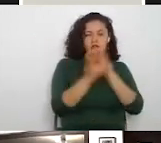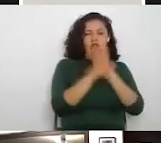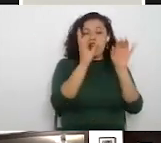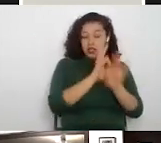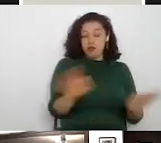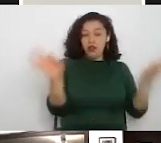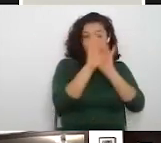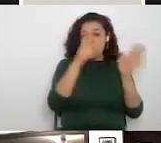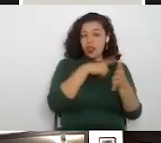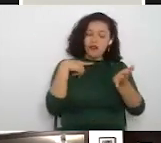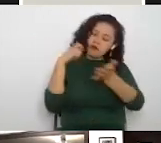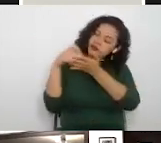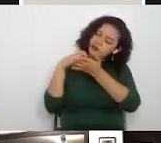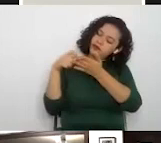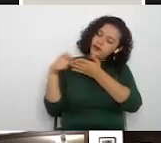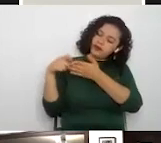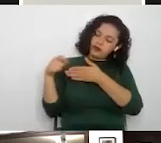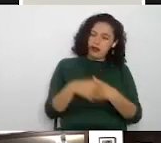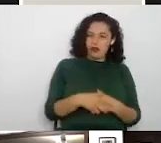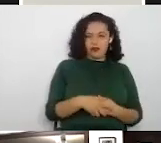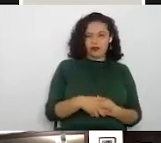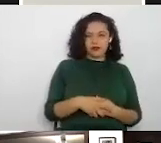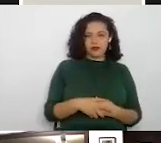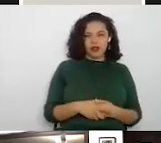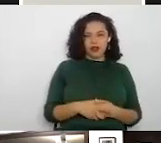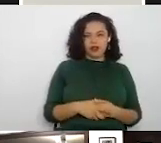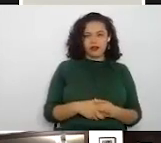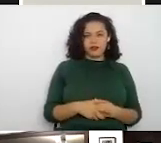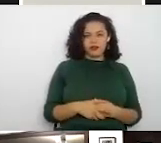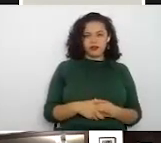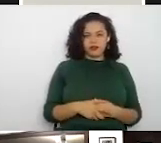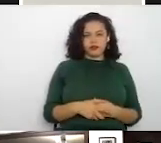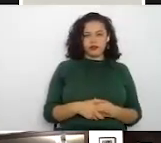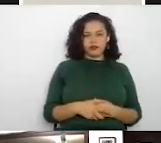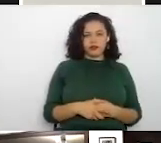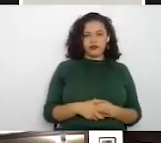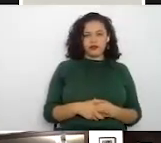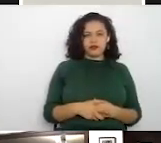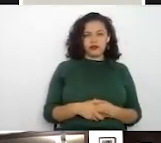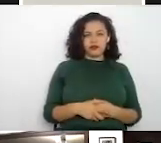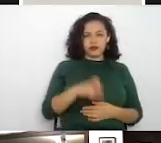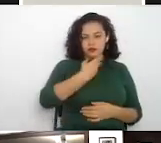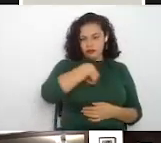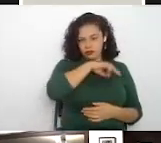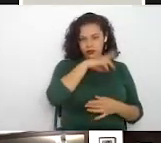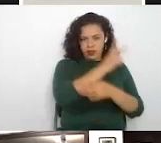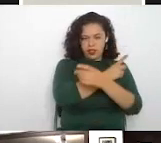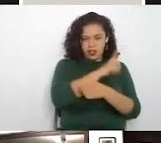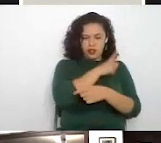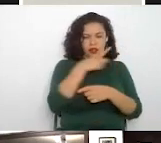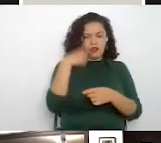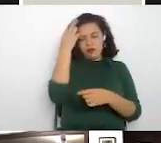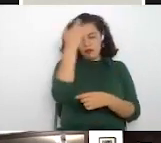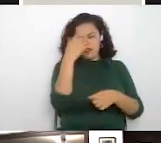relevante. Con esto podremos nosotros verificar o modificar la información recabada en